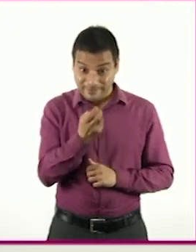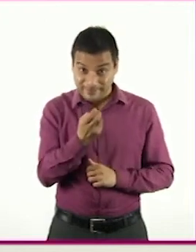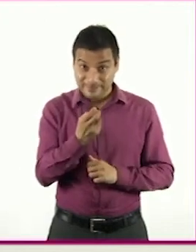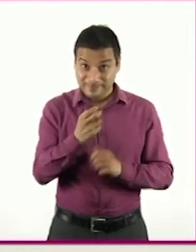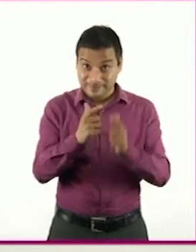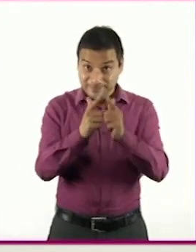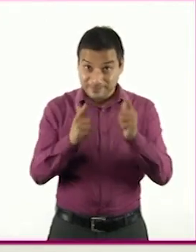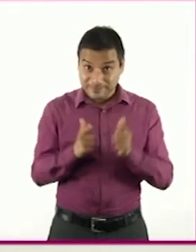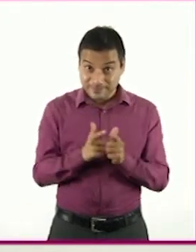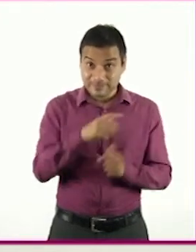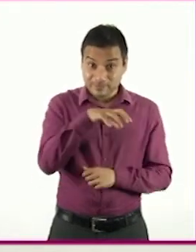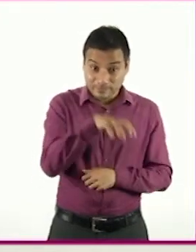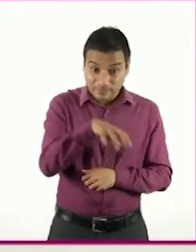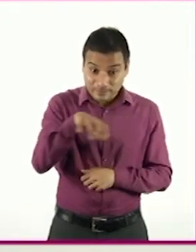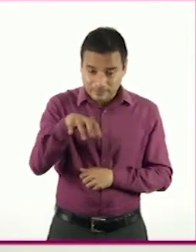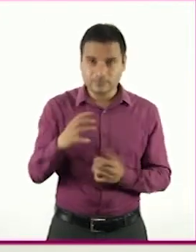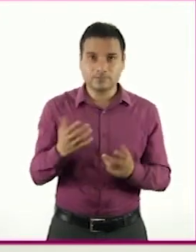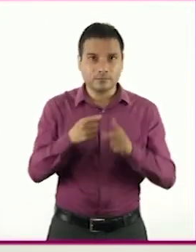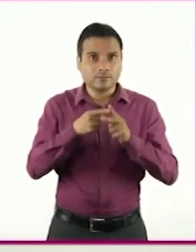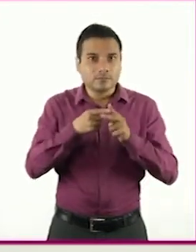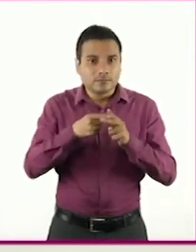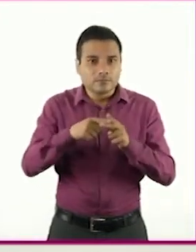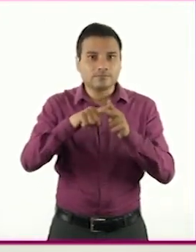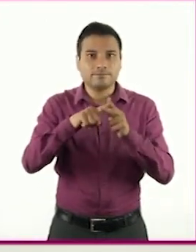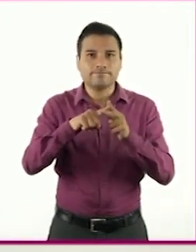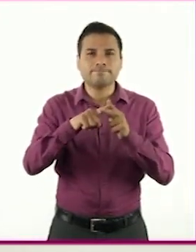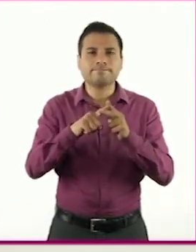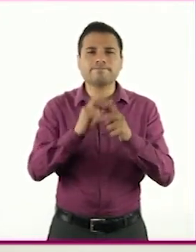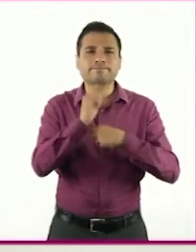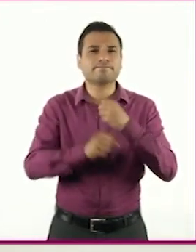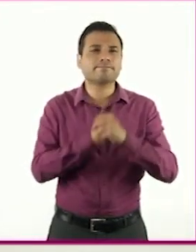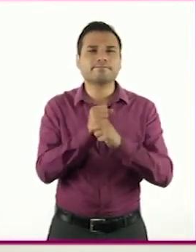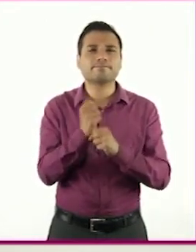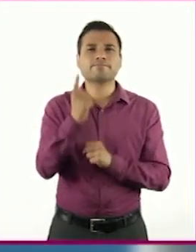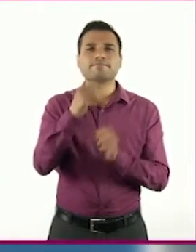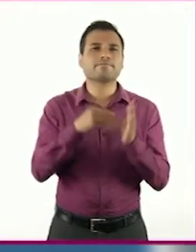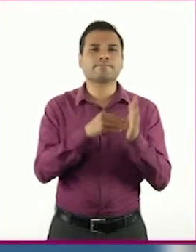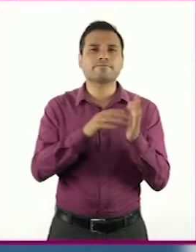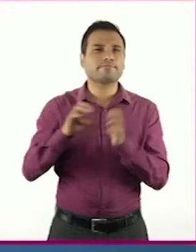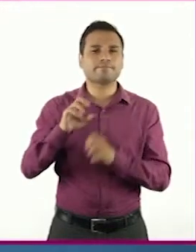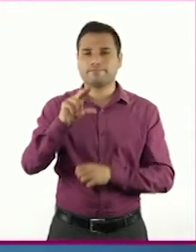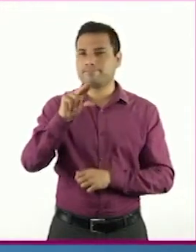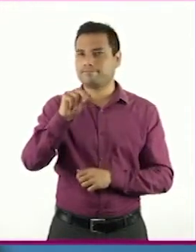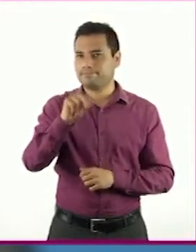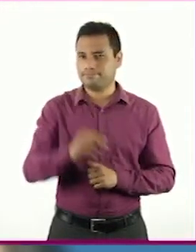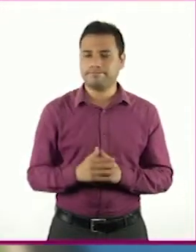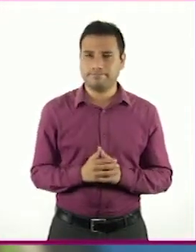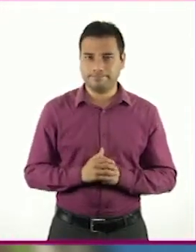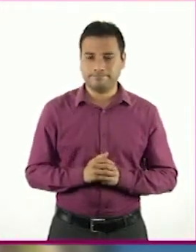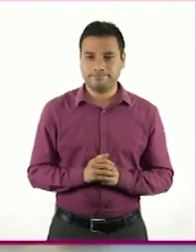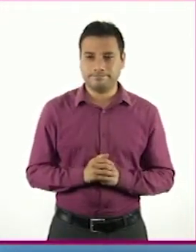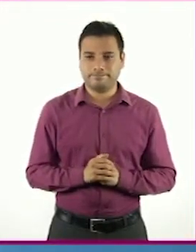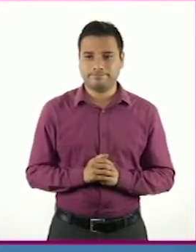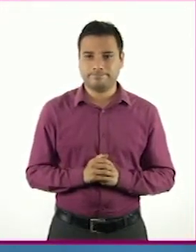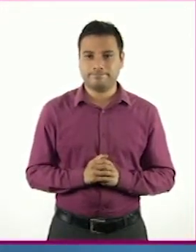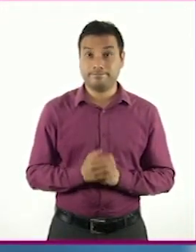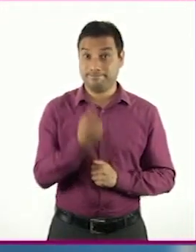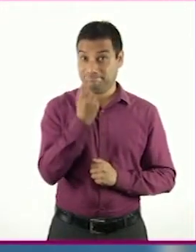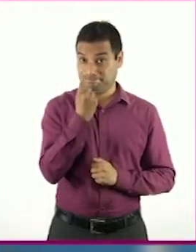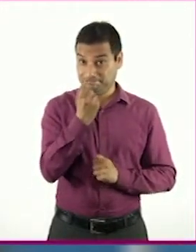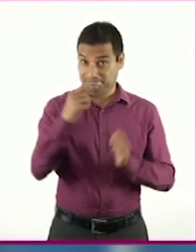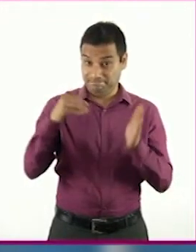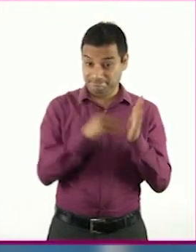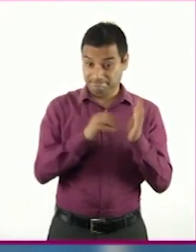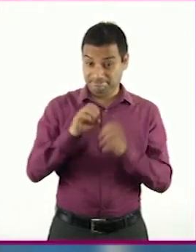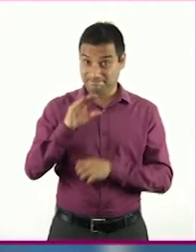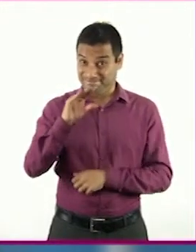las asociaciones que se comenzaron a crear desde la década de 1980. En la década de los 90